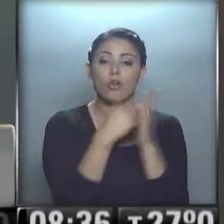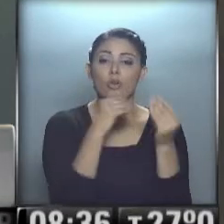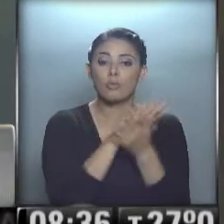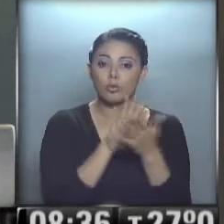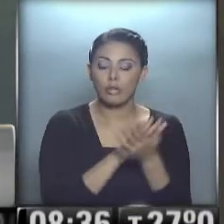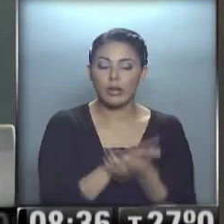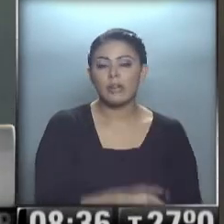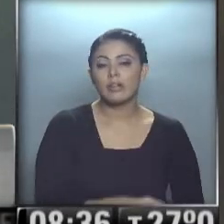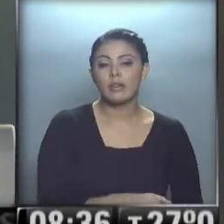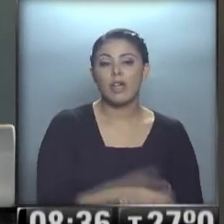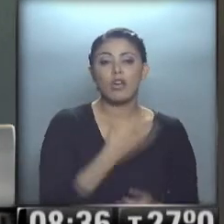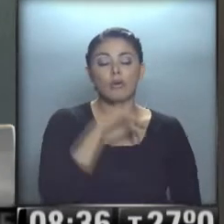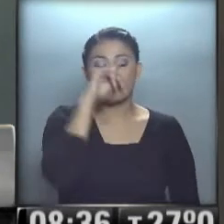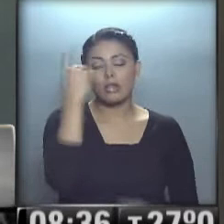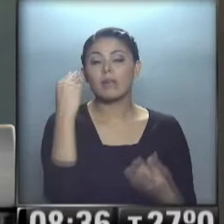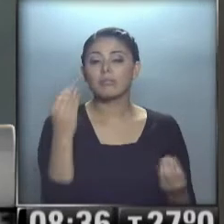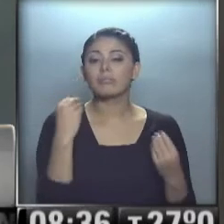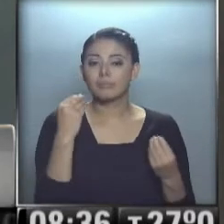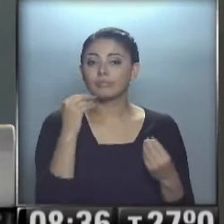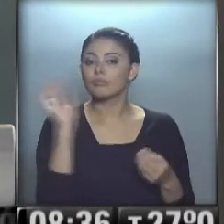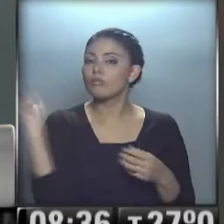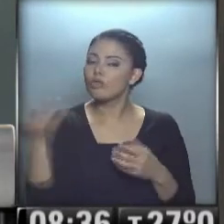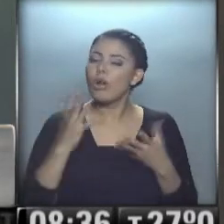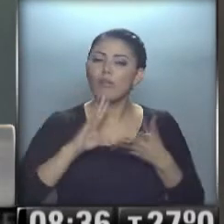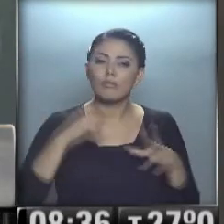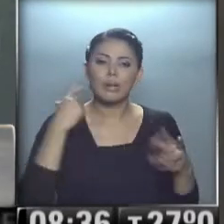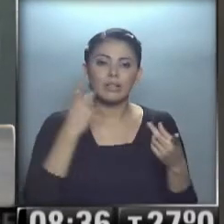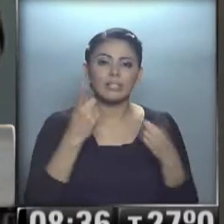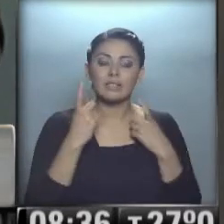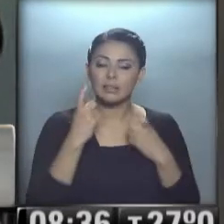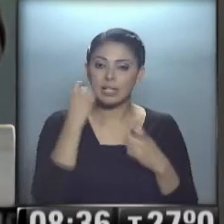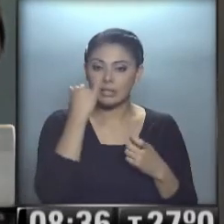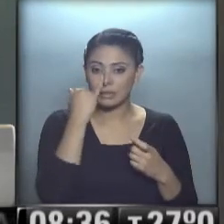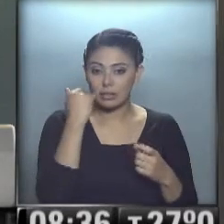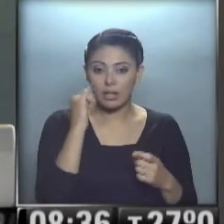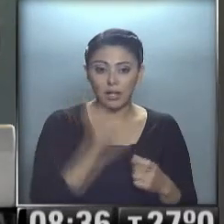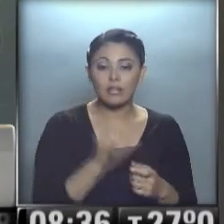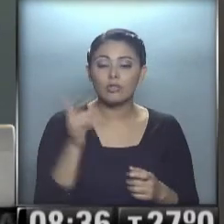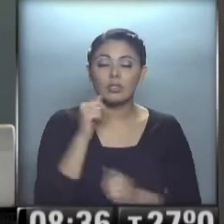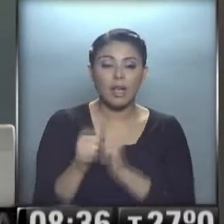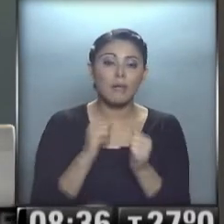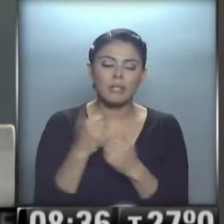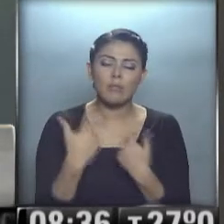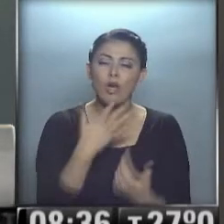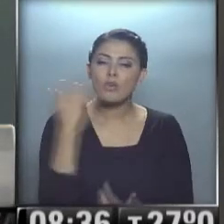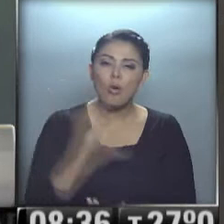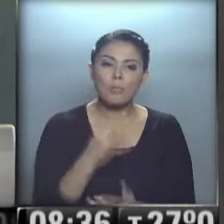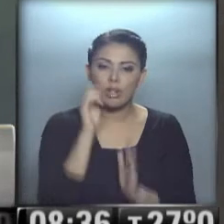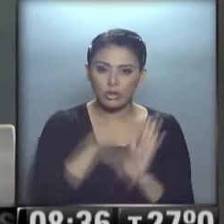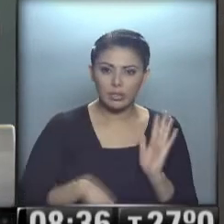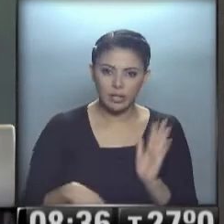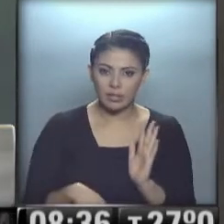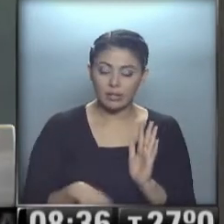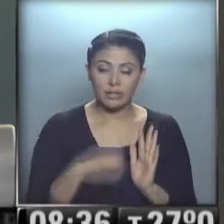hacer el Estado? El Estado ha generado todos los mecanismos necesarios para que las empresas concesionarias puedan cumplir el contrato.